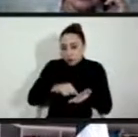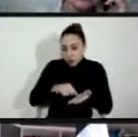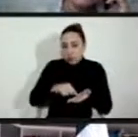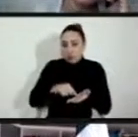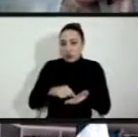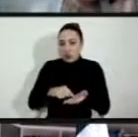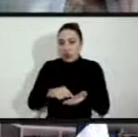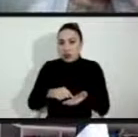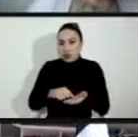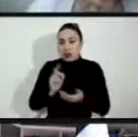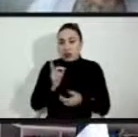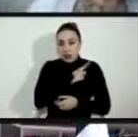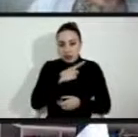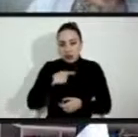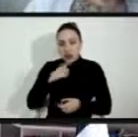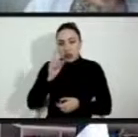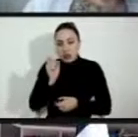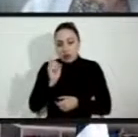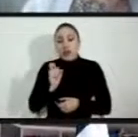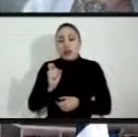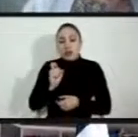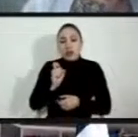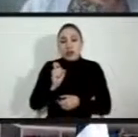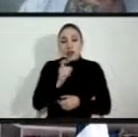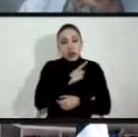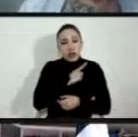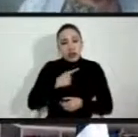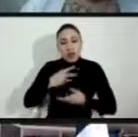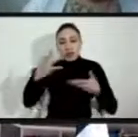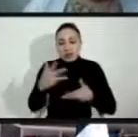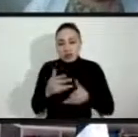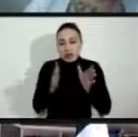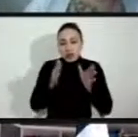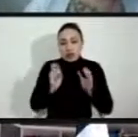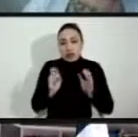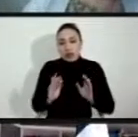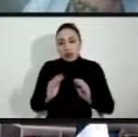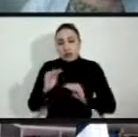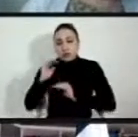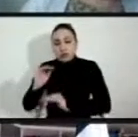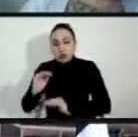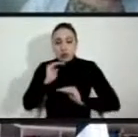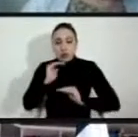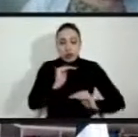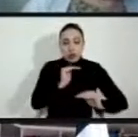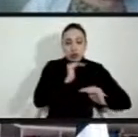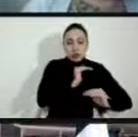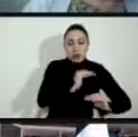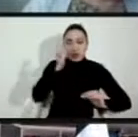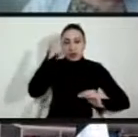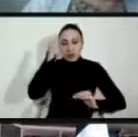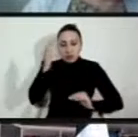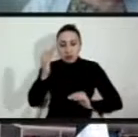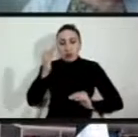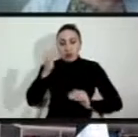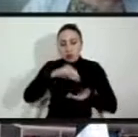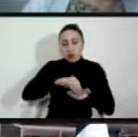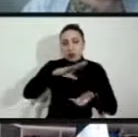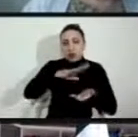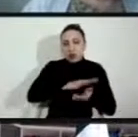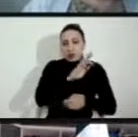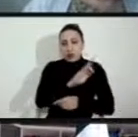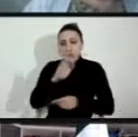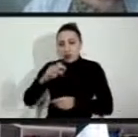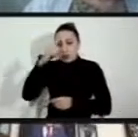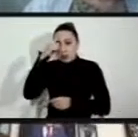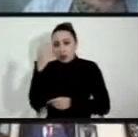garantizando que se va a hacer con periodicidad o a la brevedad posible estas ferias del empleo, que la gente pueda